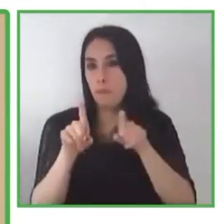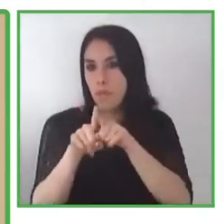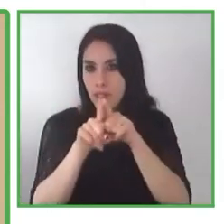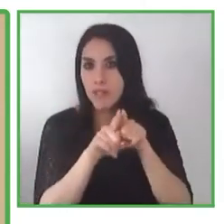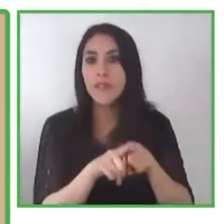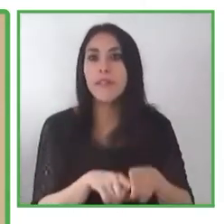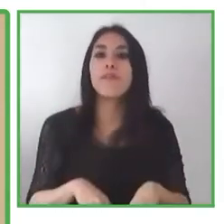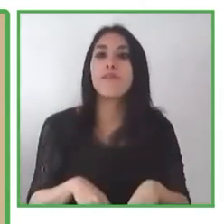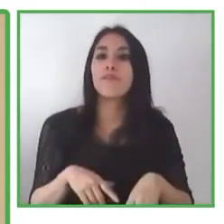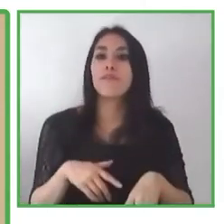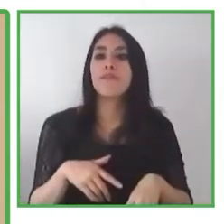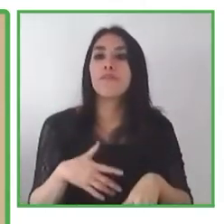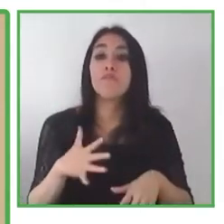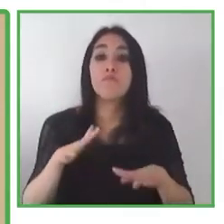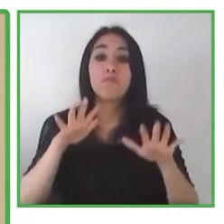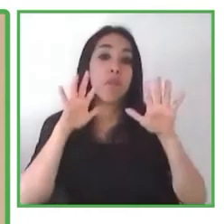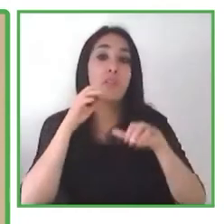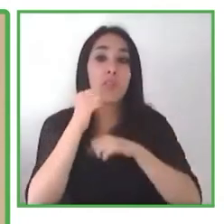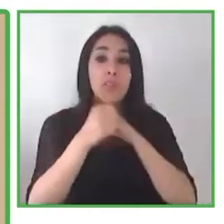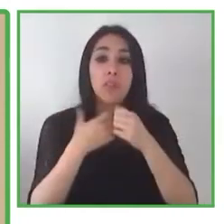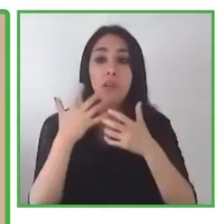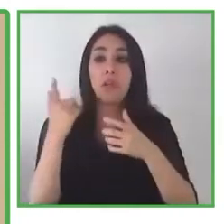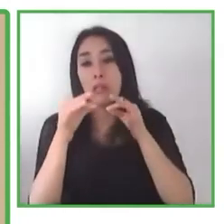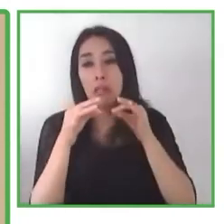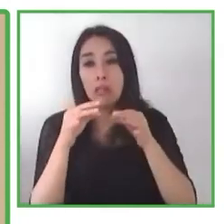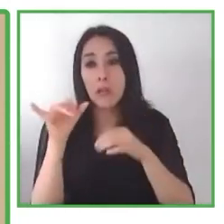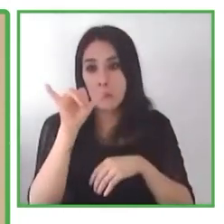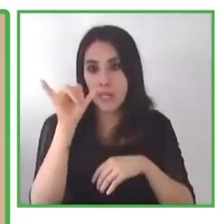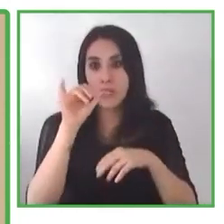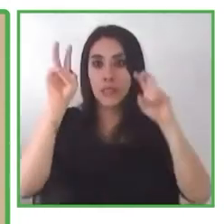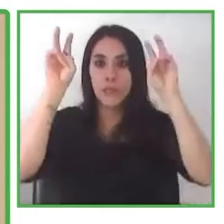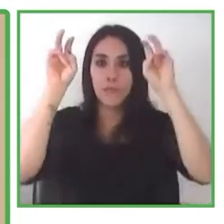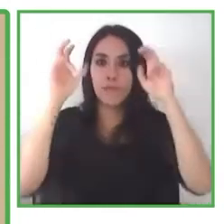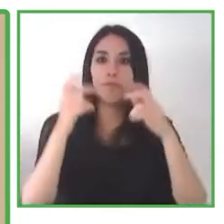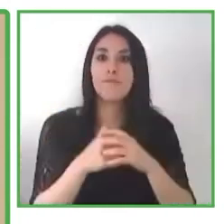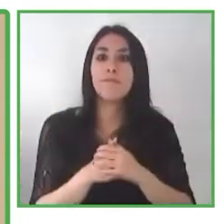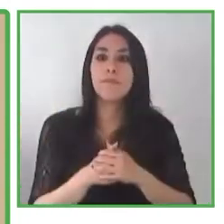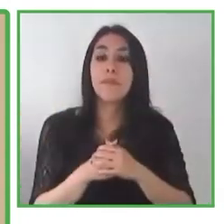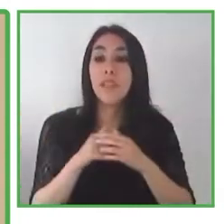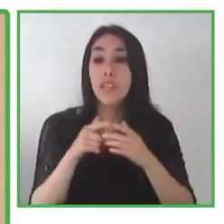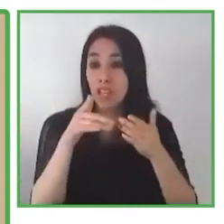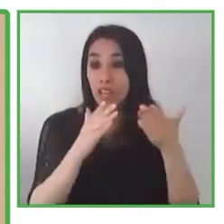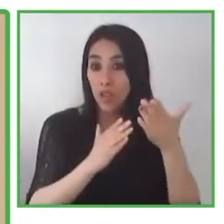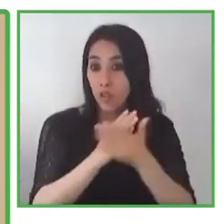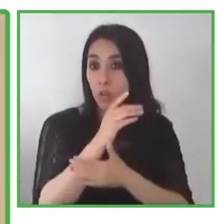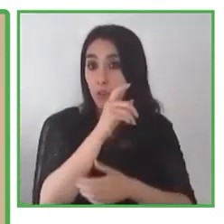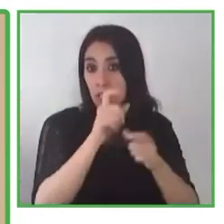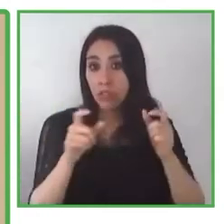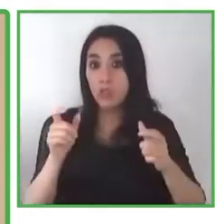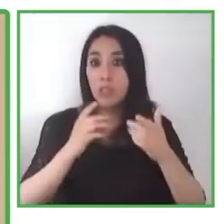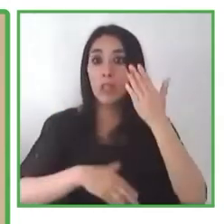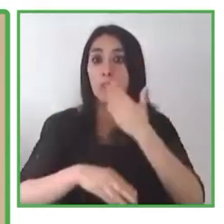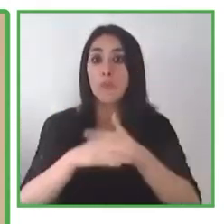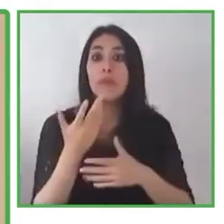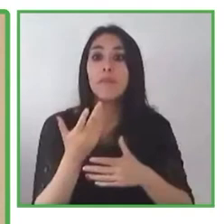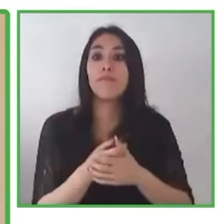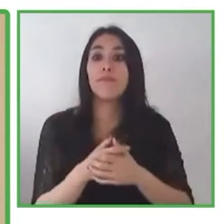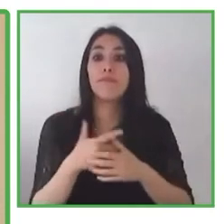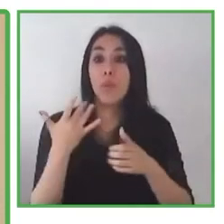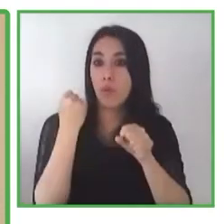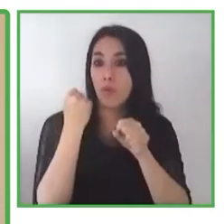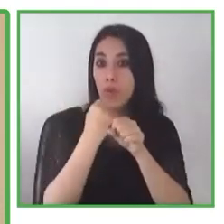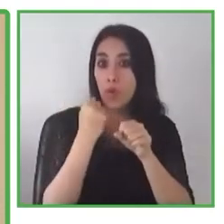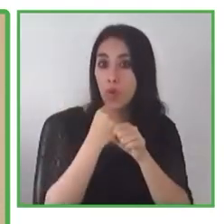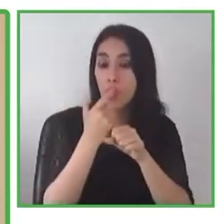trabajo que no responden a lo mismo. Hay diferentes acuerdos internacionales que hablan específicamente acerca del derecho de